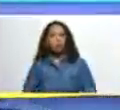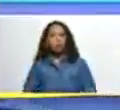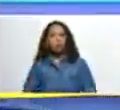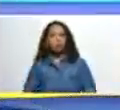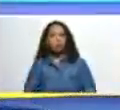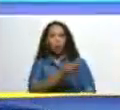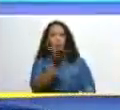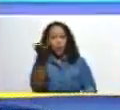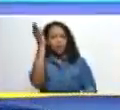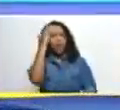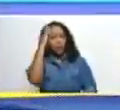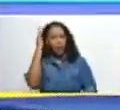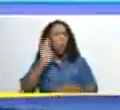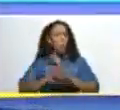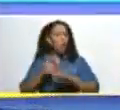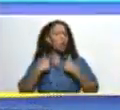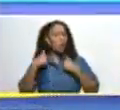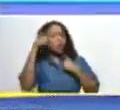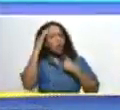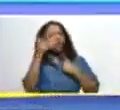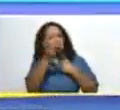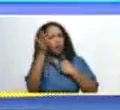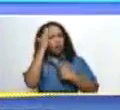Ustedes saben por qué yo lo sé.